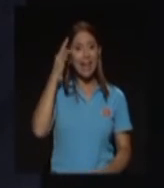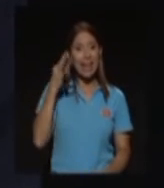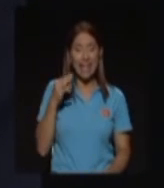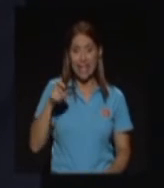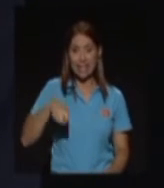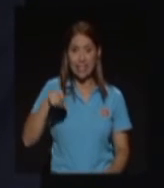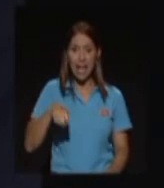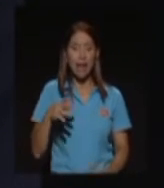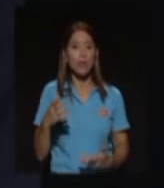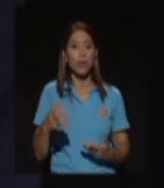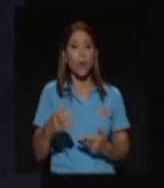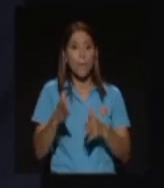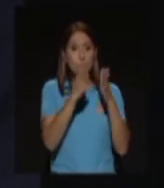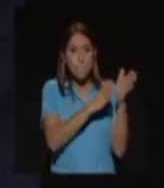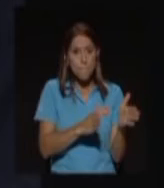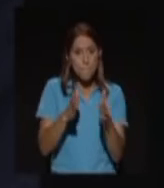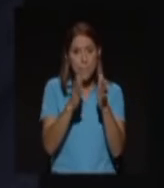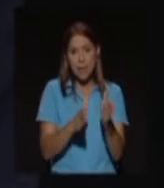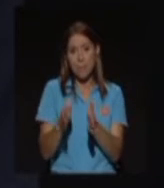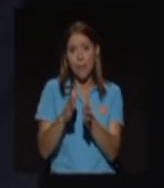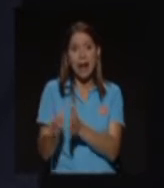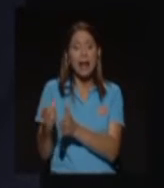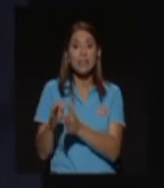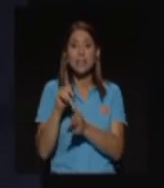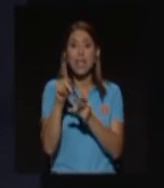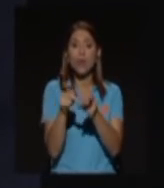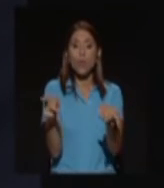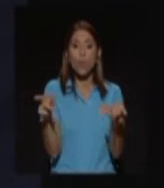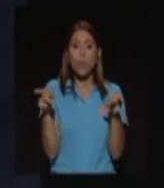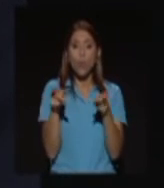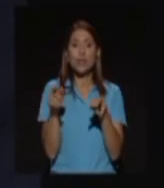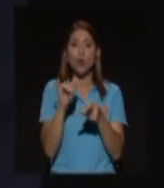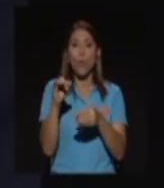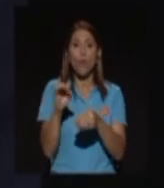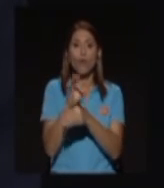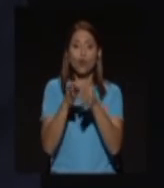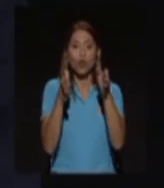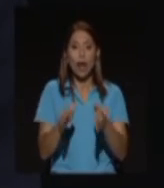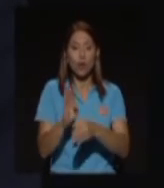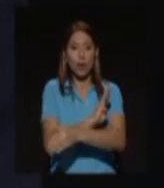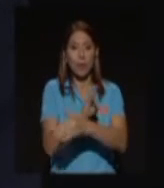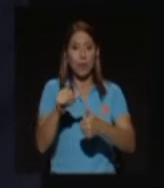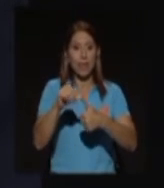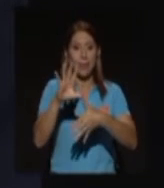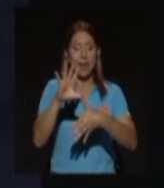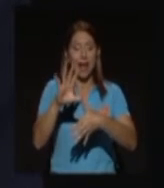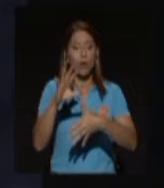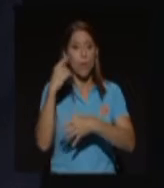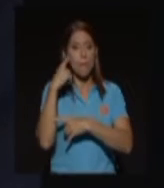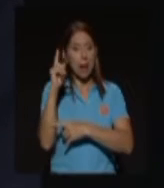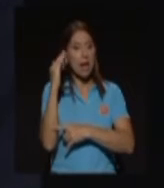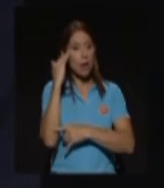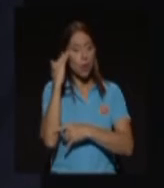pues, prepararse en un puesto como funcionario del Banco Interamericano, ¿verdad? Para